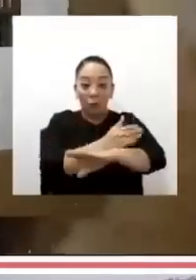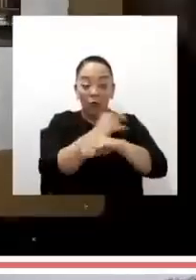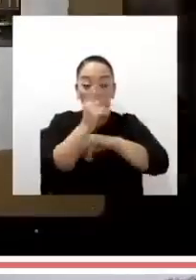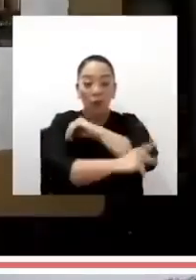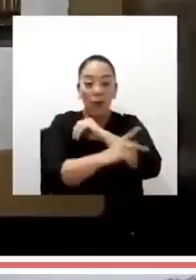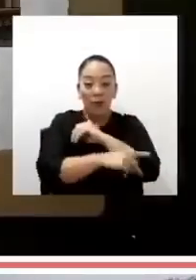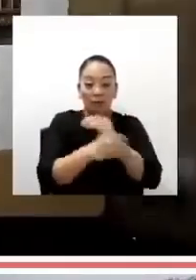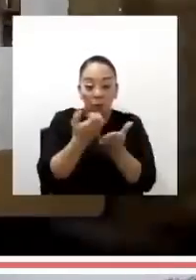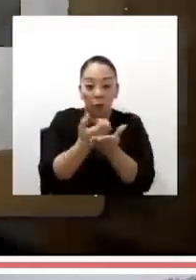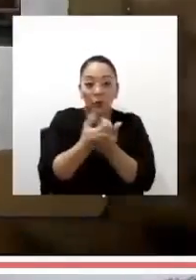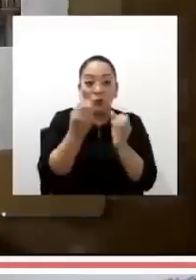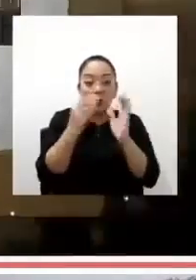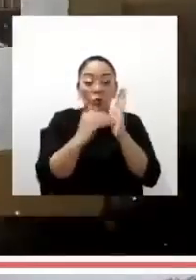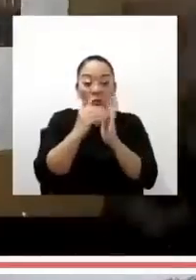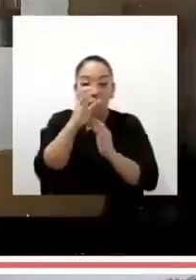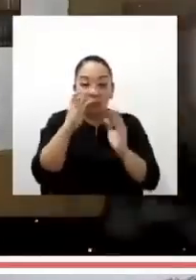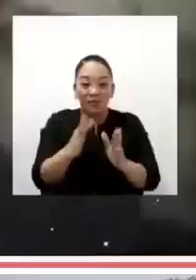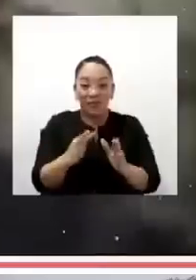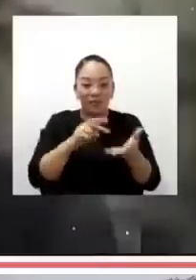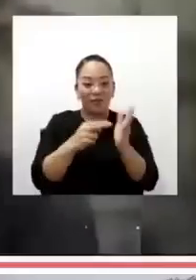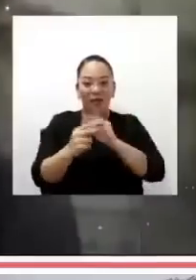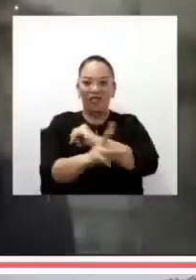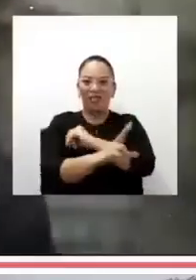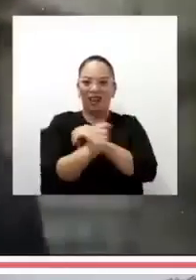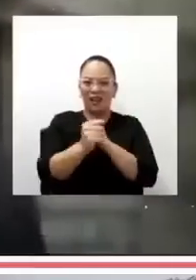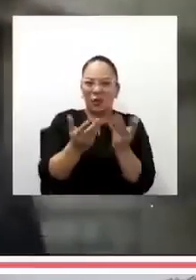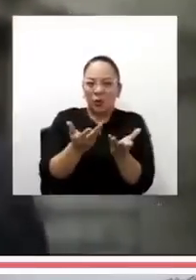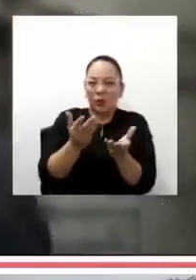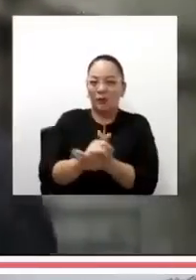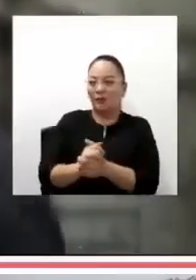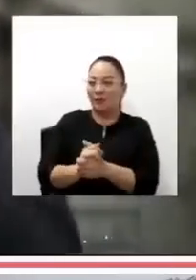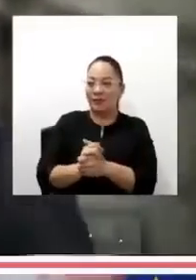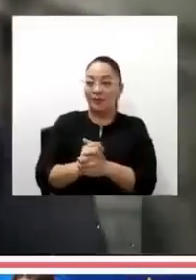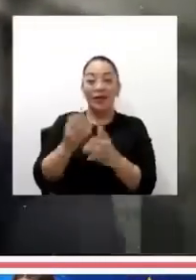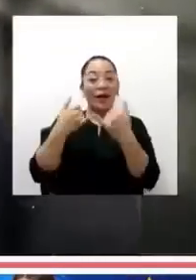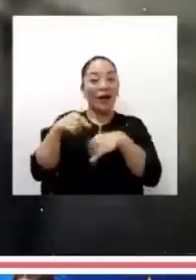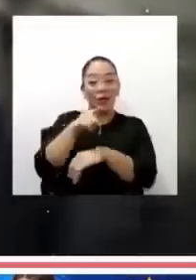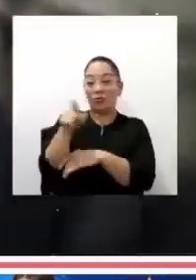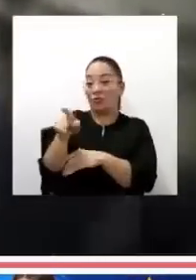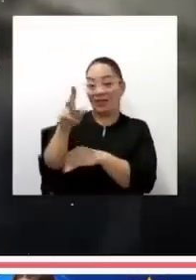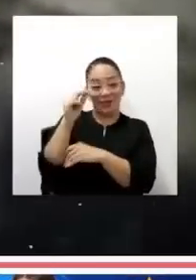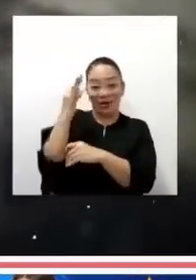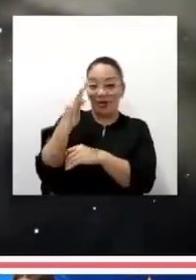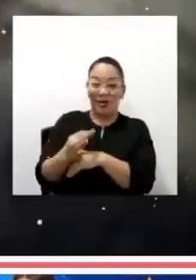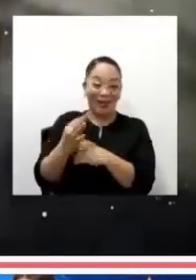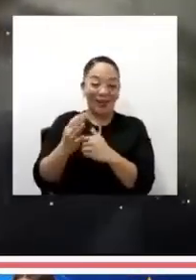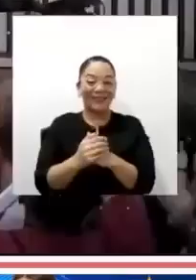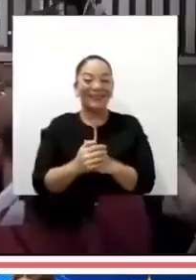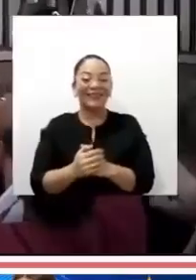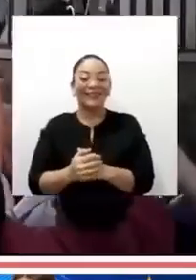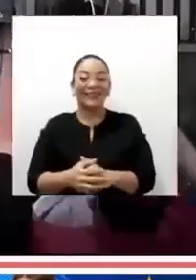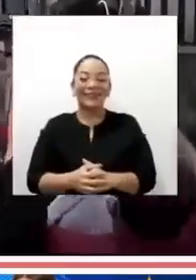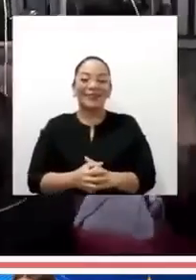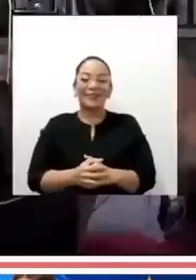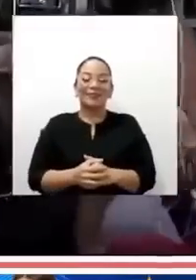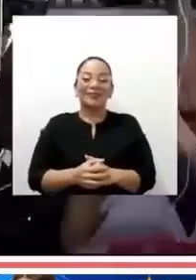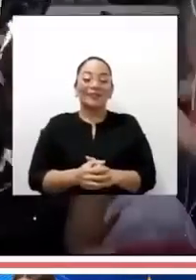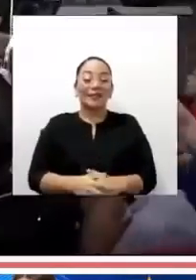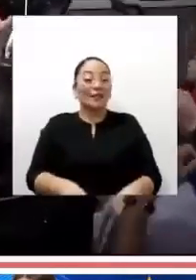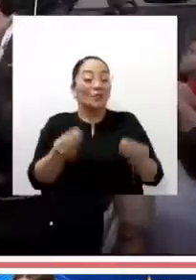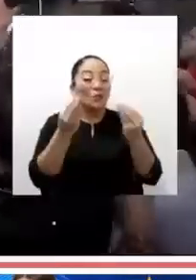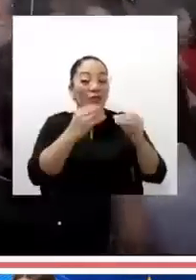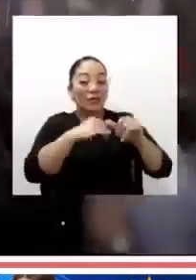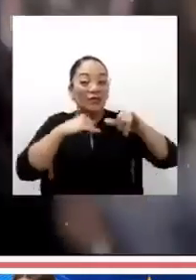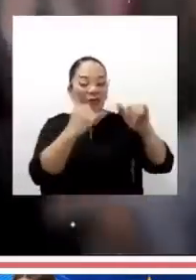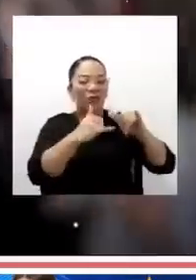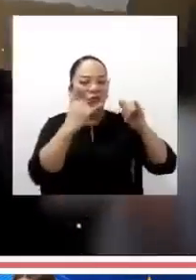millones a los ticos se considera delito. Aunque usted no lo crea. Muchas de las